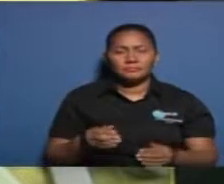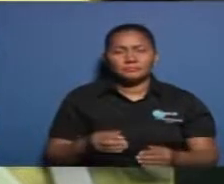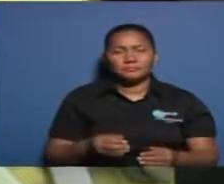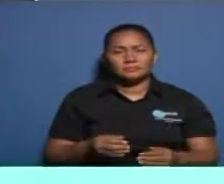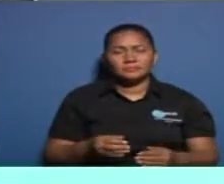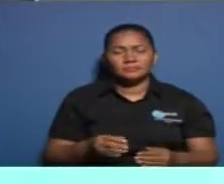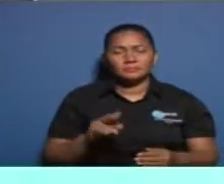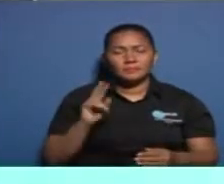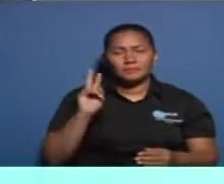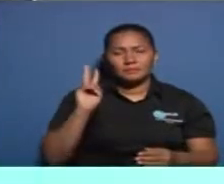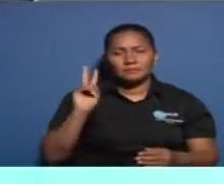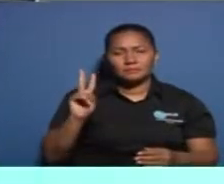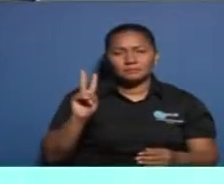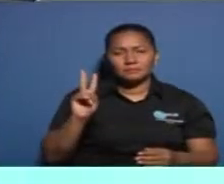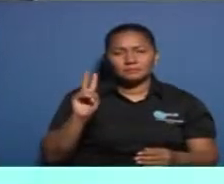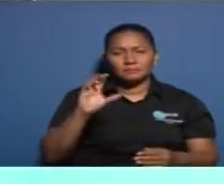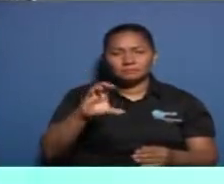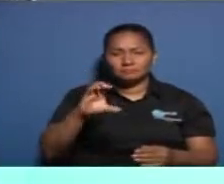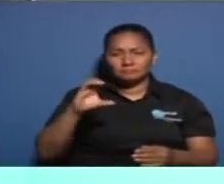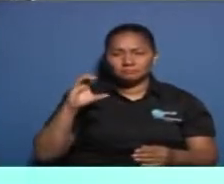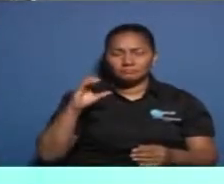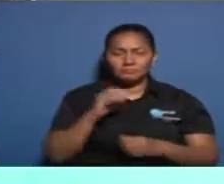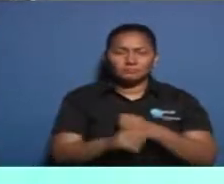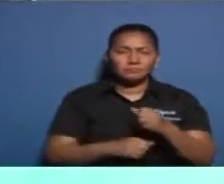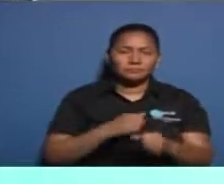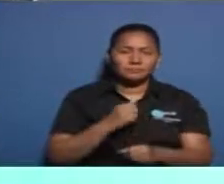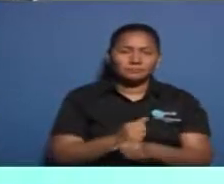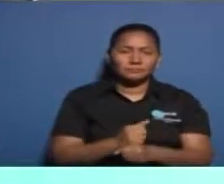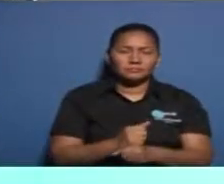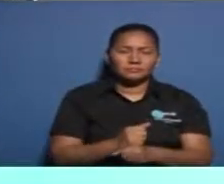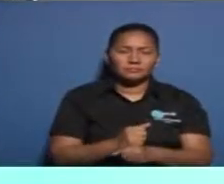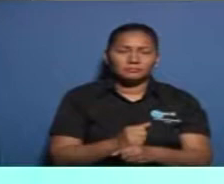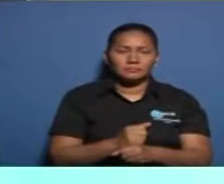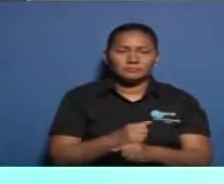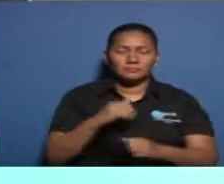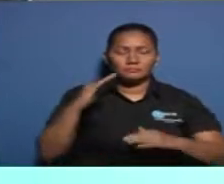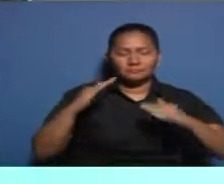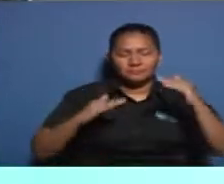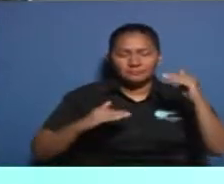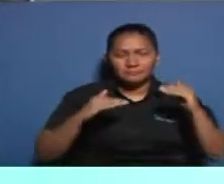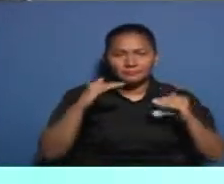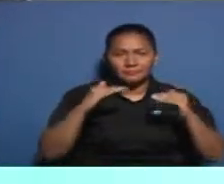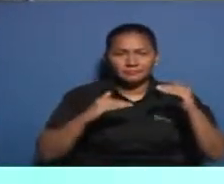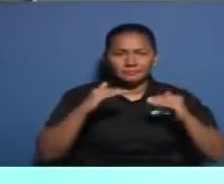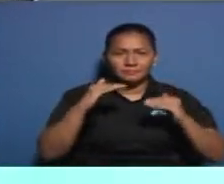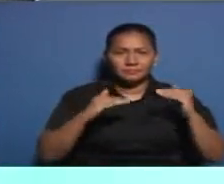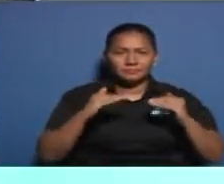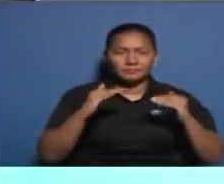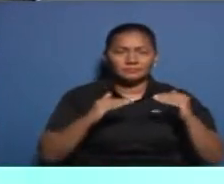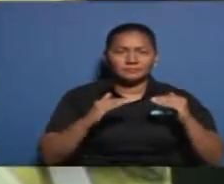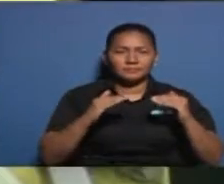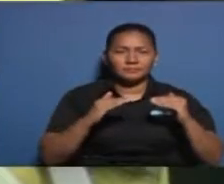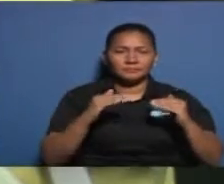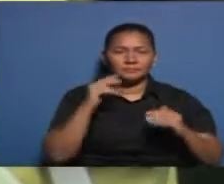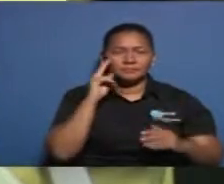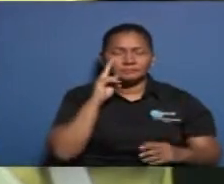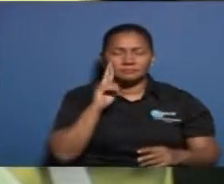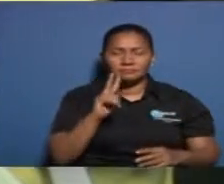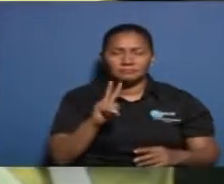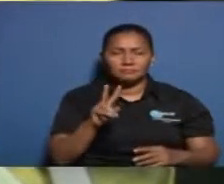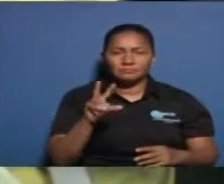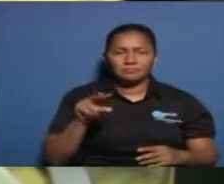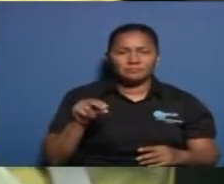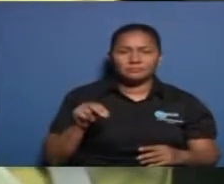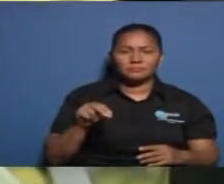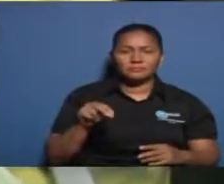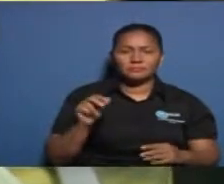podamos tener paridad e igualdad de salarios en el mismo trabajo con el mismo salario 200 años nosotros no lo vamos a ver pero podemos hacer un